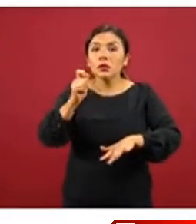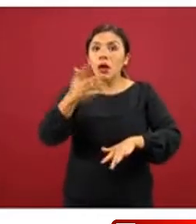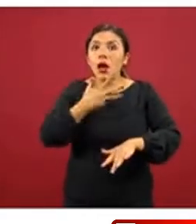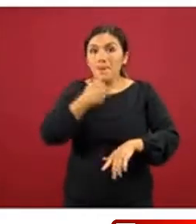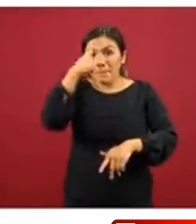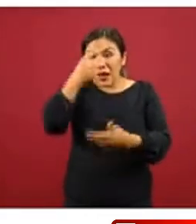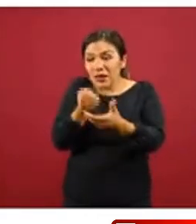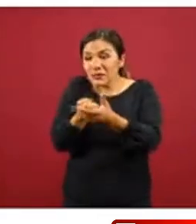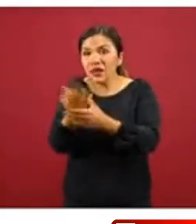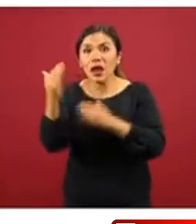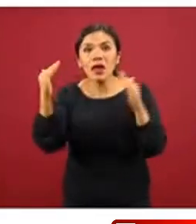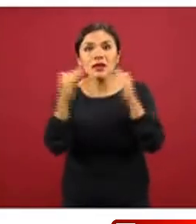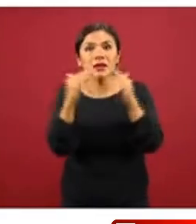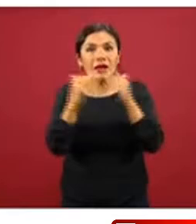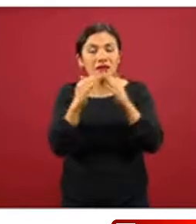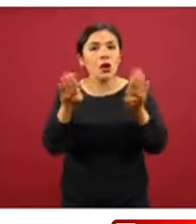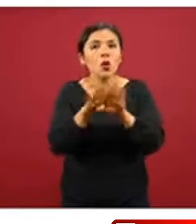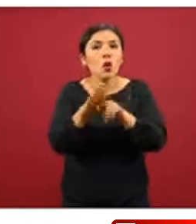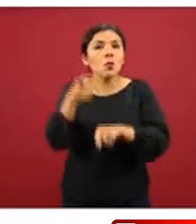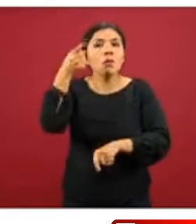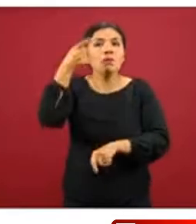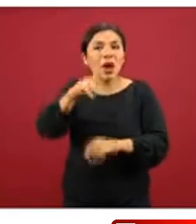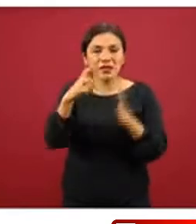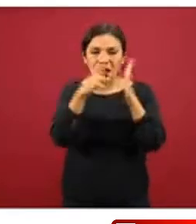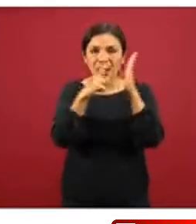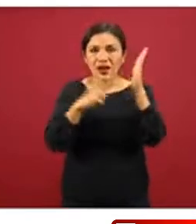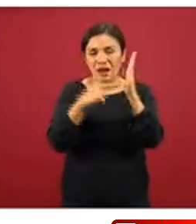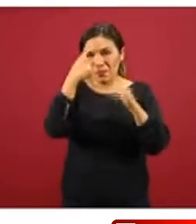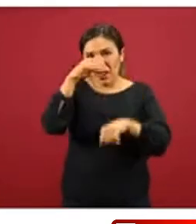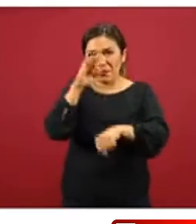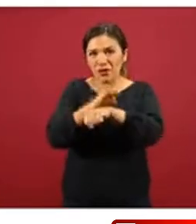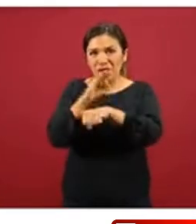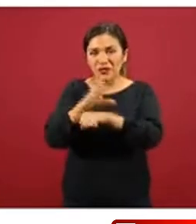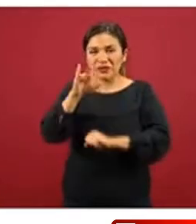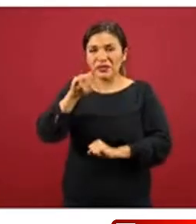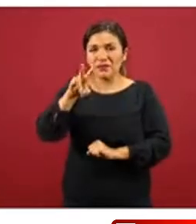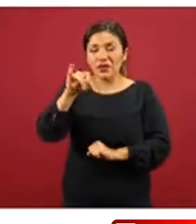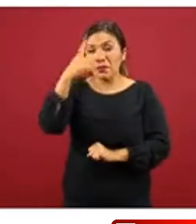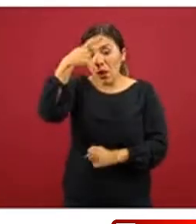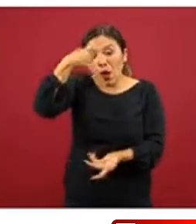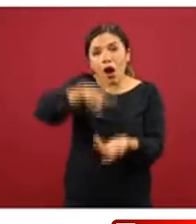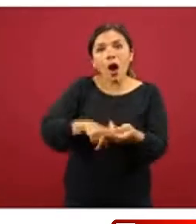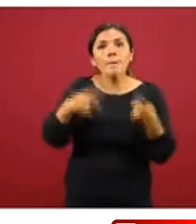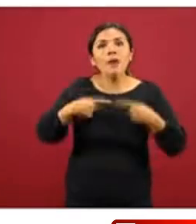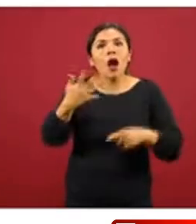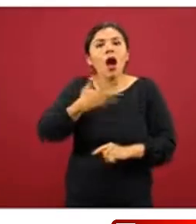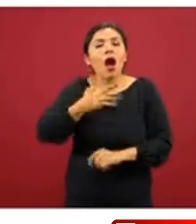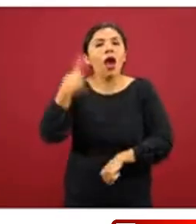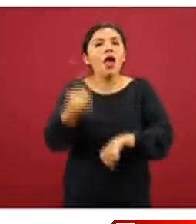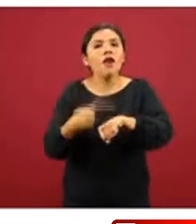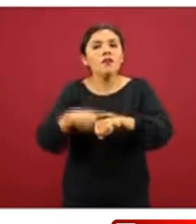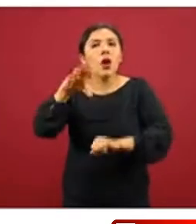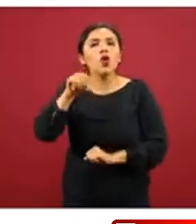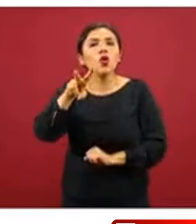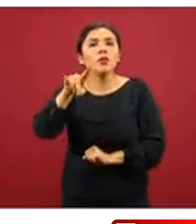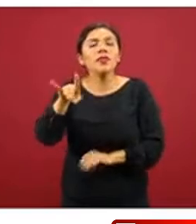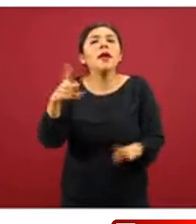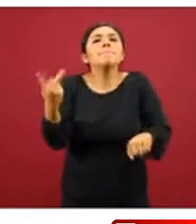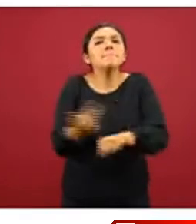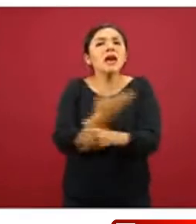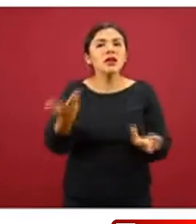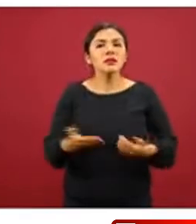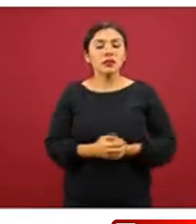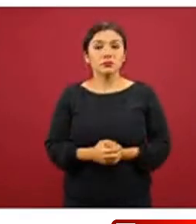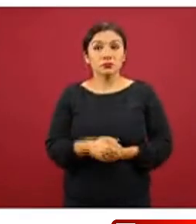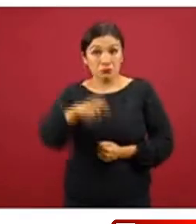salir de su casa, como lo dicta el protocolo de protección civil, pero tiene COVID? ¿Qué pasaría ahí o cuál es el protocolo? Gracias. Creo que la pregunta